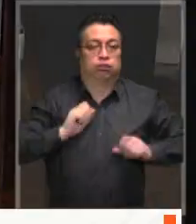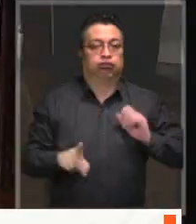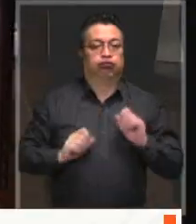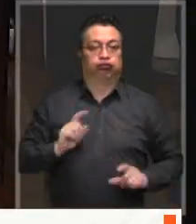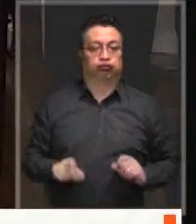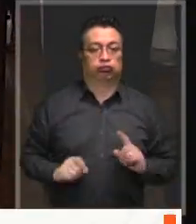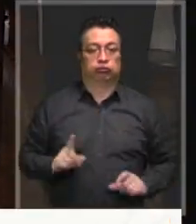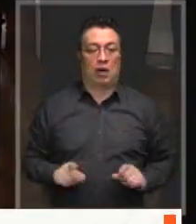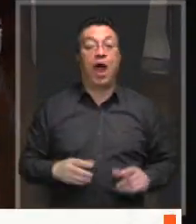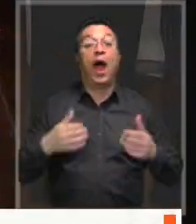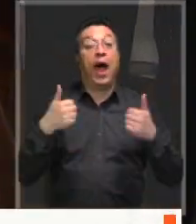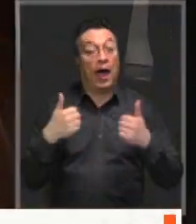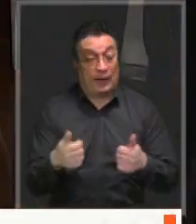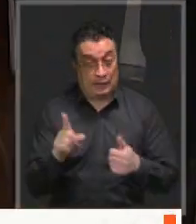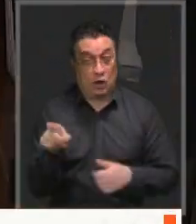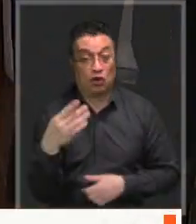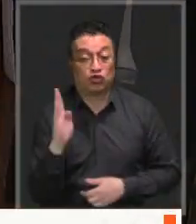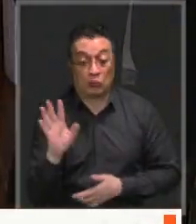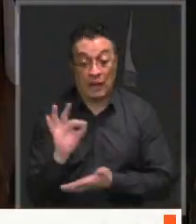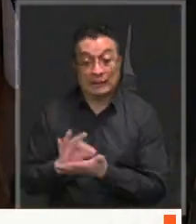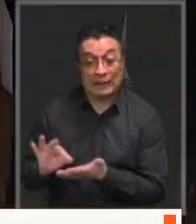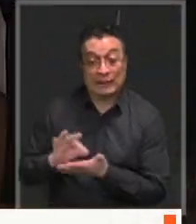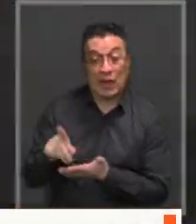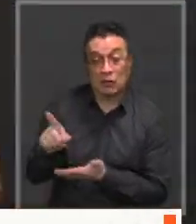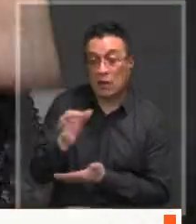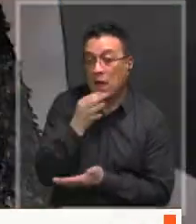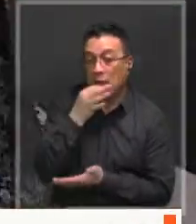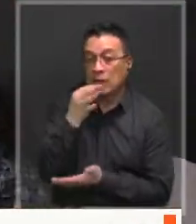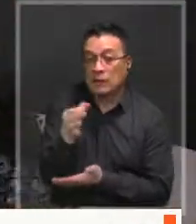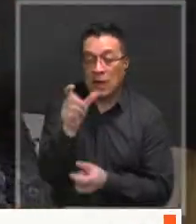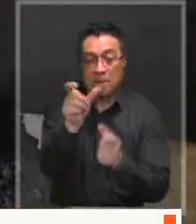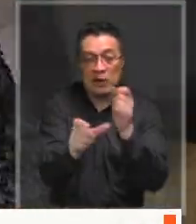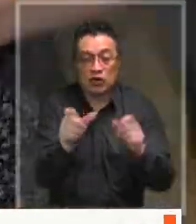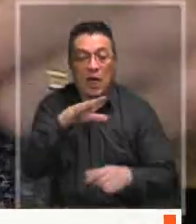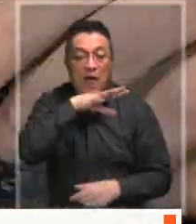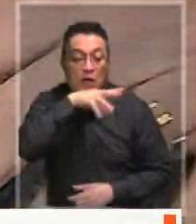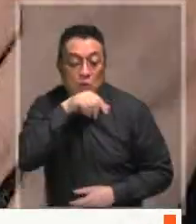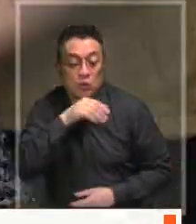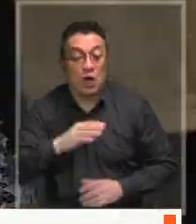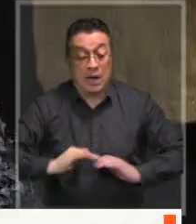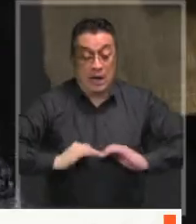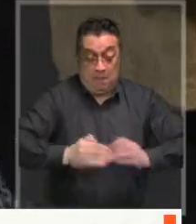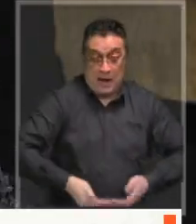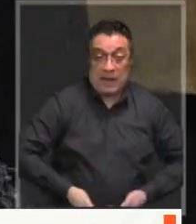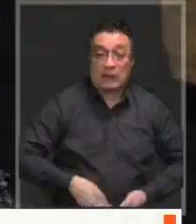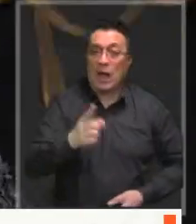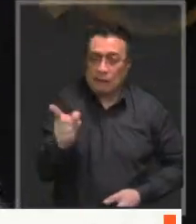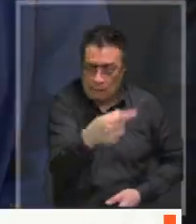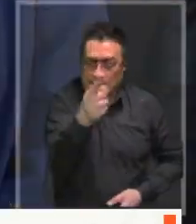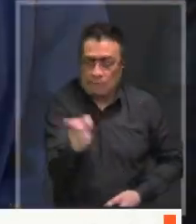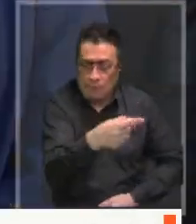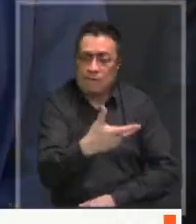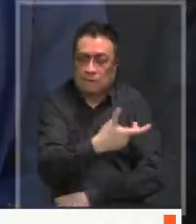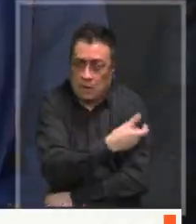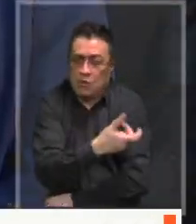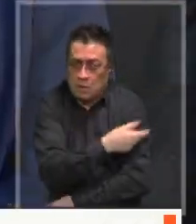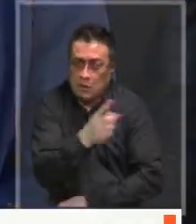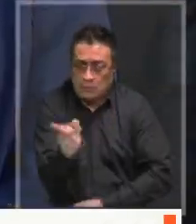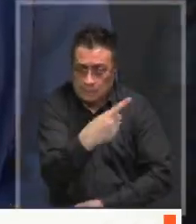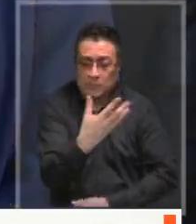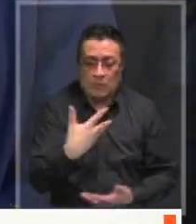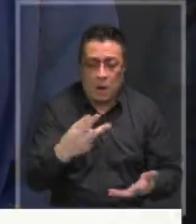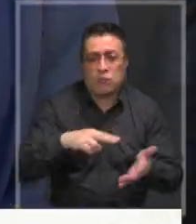mencionó la subsecretaria, particularmente a las personas mayores y a las embarazadas, a que se vacunen para evitar los